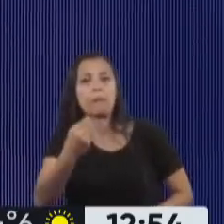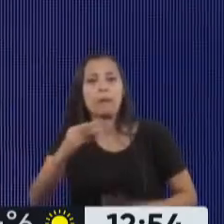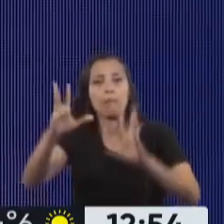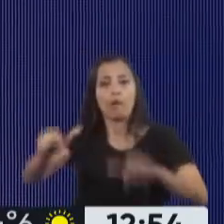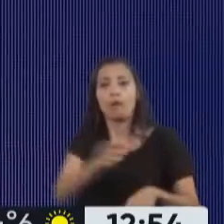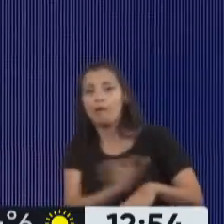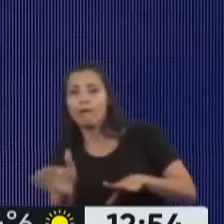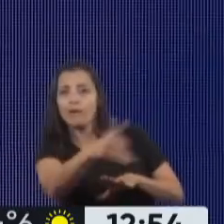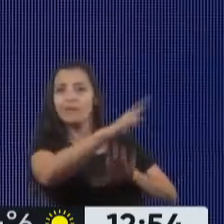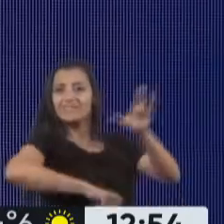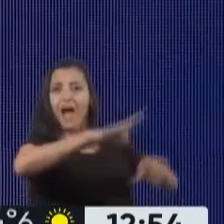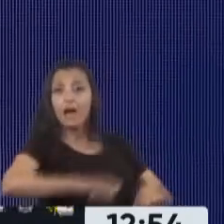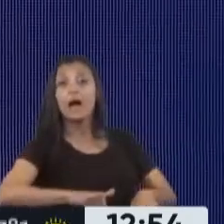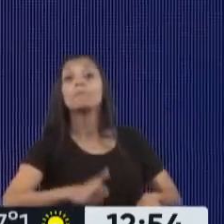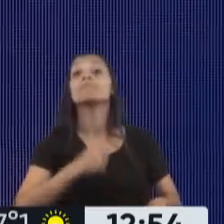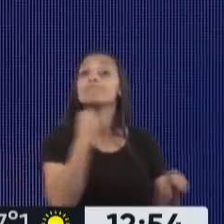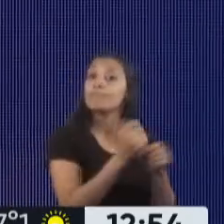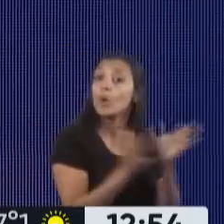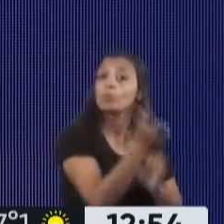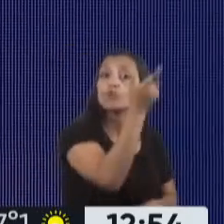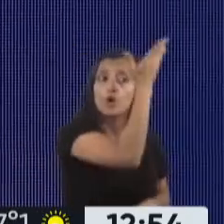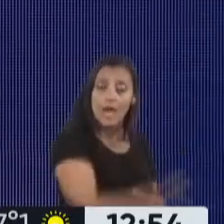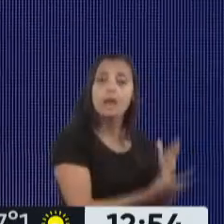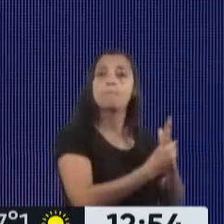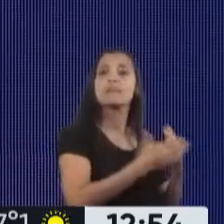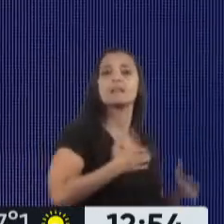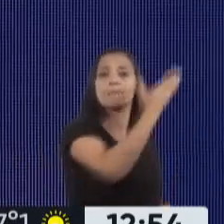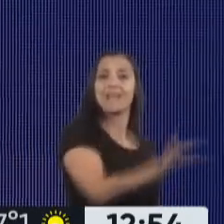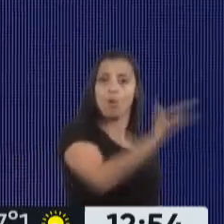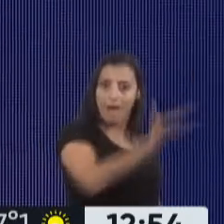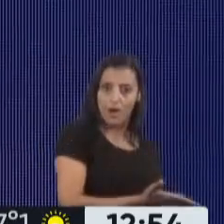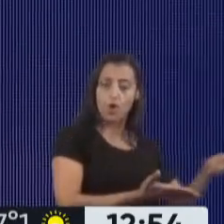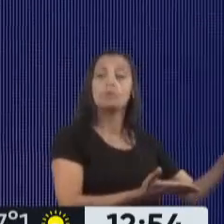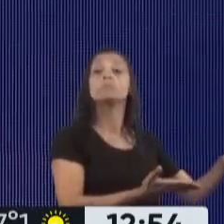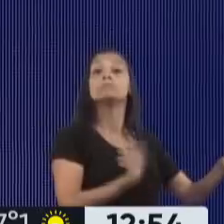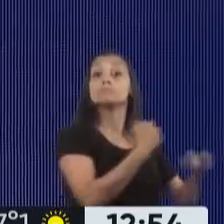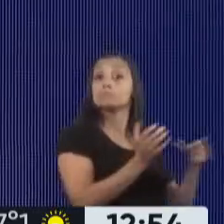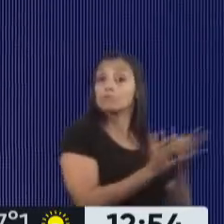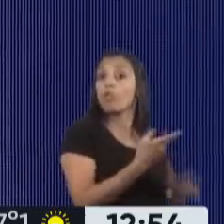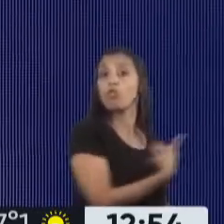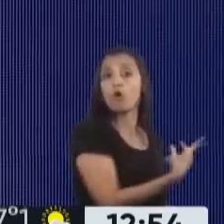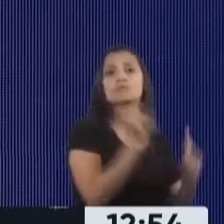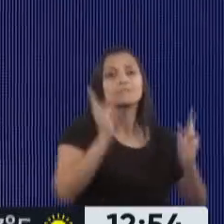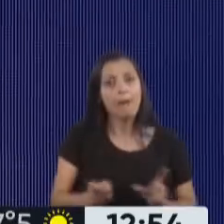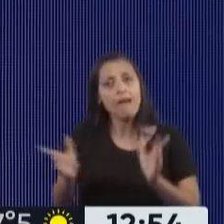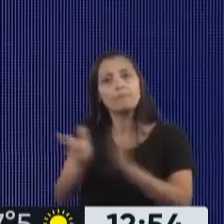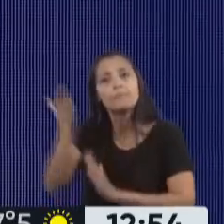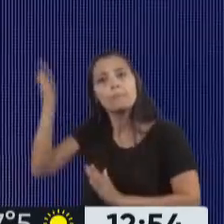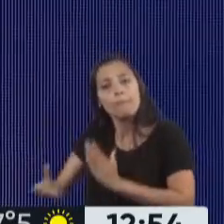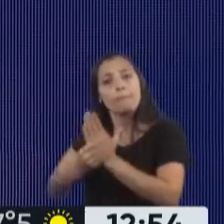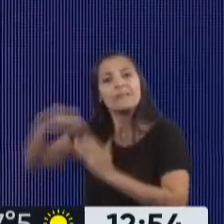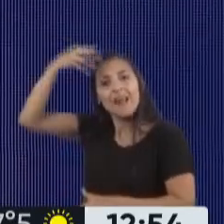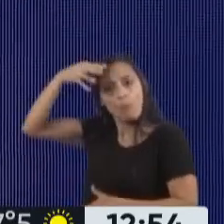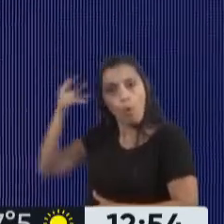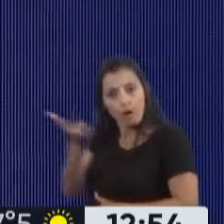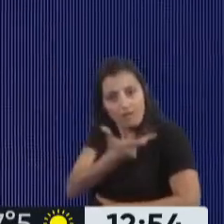que se diseñó con la ministra de Capital Humano, Sandra Petovelo, la ministra de Seguridad, la doctora